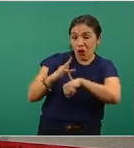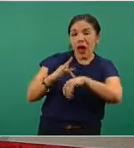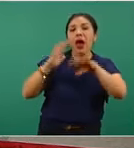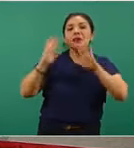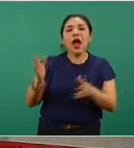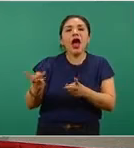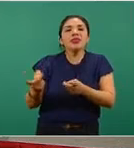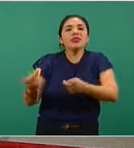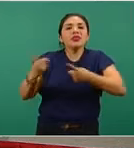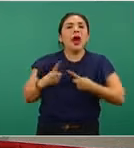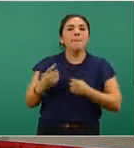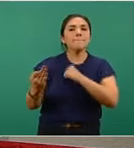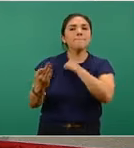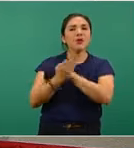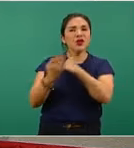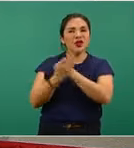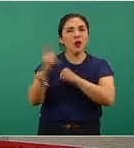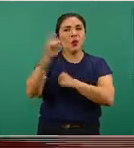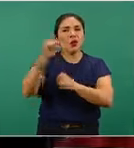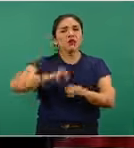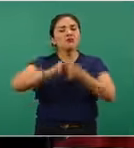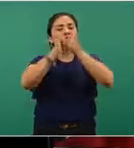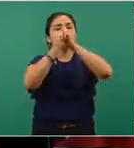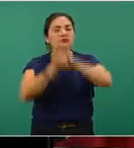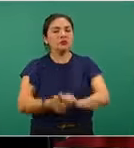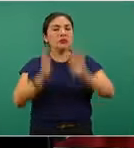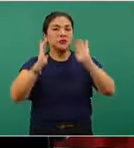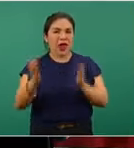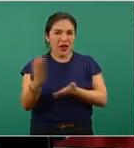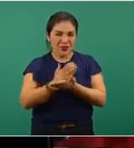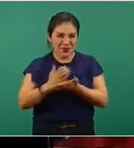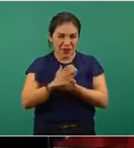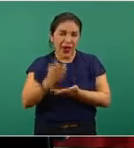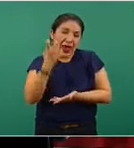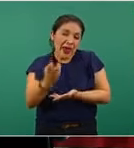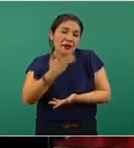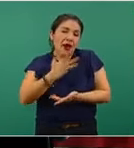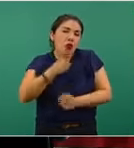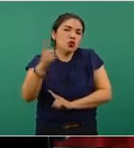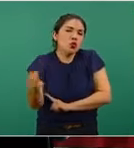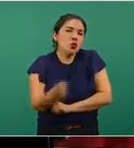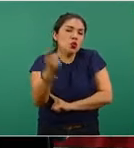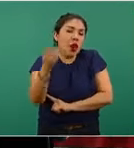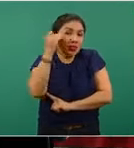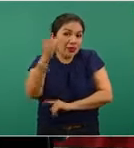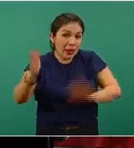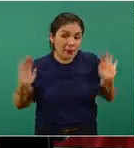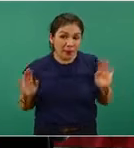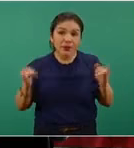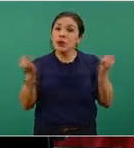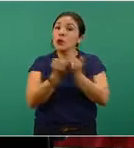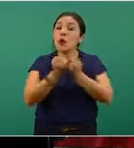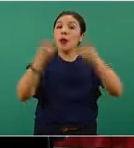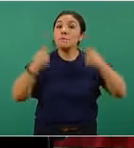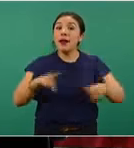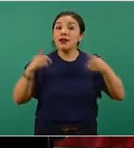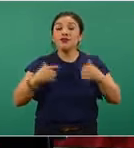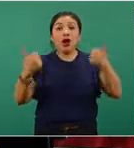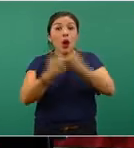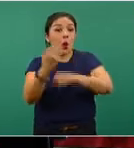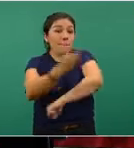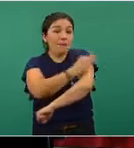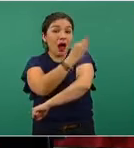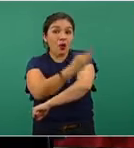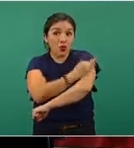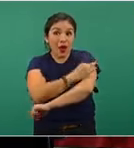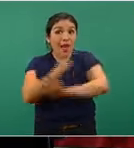protegido una vez que hemos sobrepasado la fase aguda y que eso tendrá cierta duración. Y lo mismo con las personas que se vacunan,